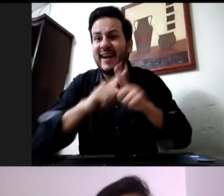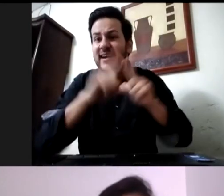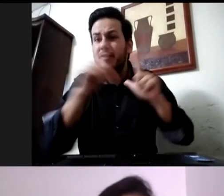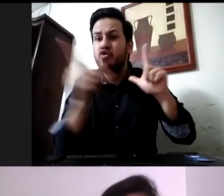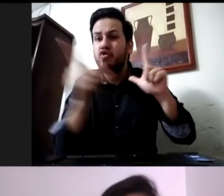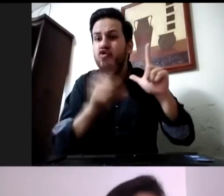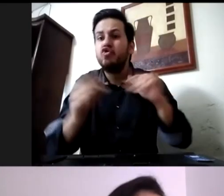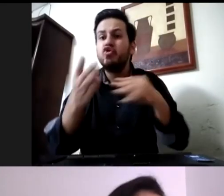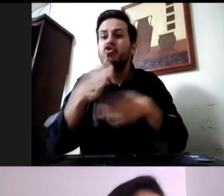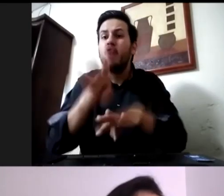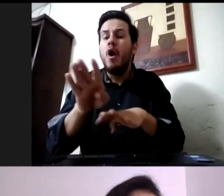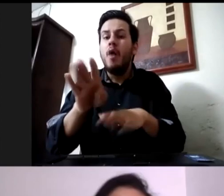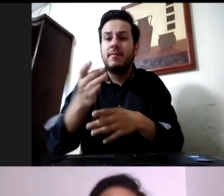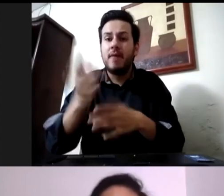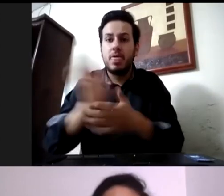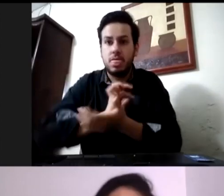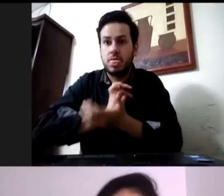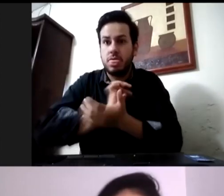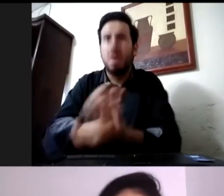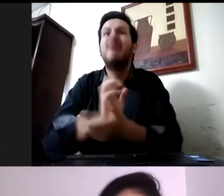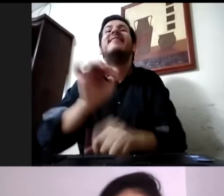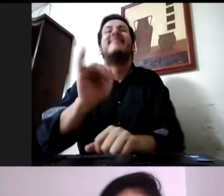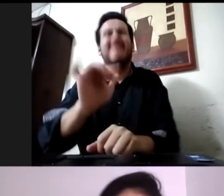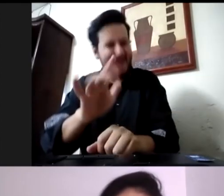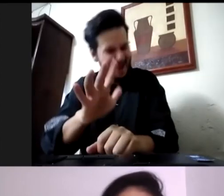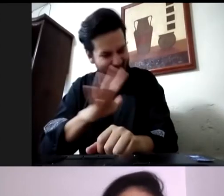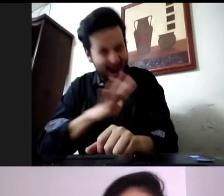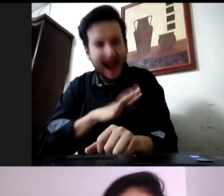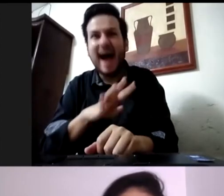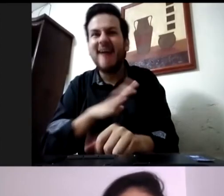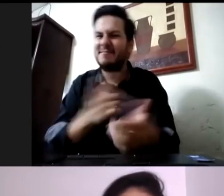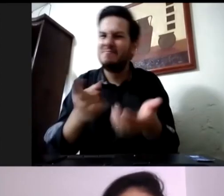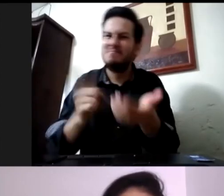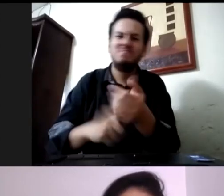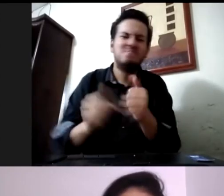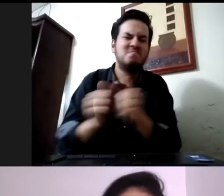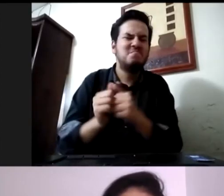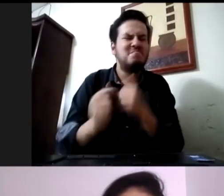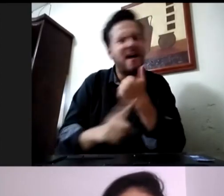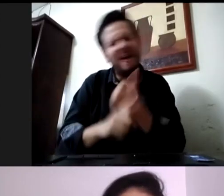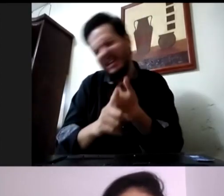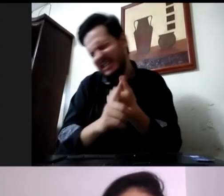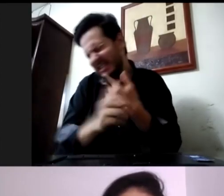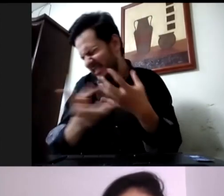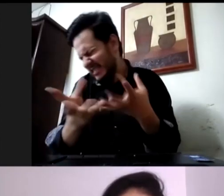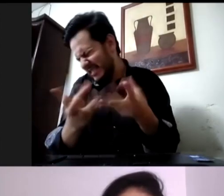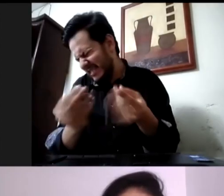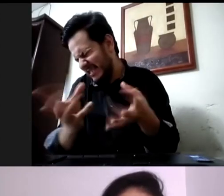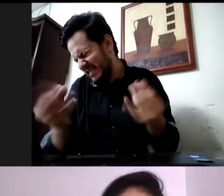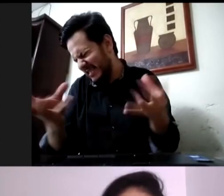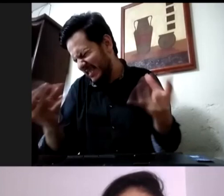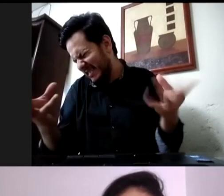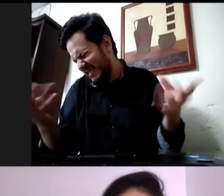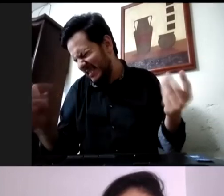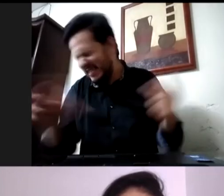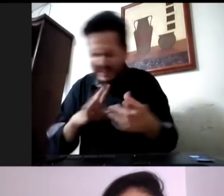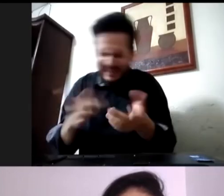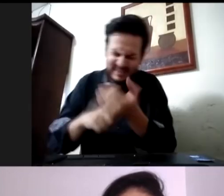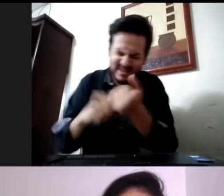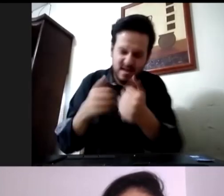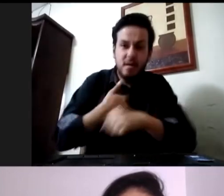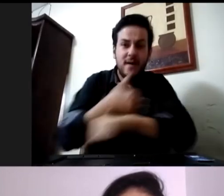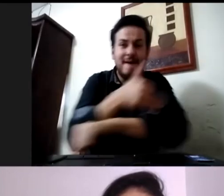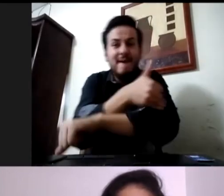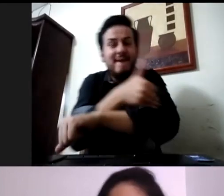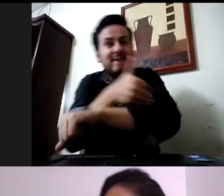discriminación? Es cierto que hay núcleos familiares que representan un modelo de vida porque se basan en